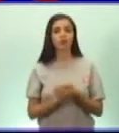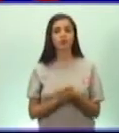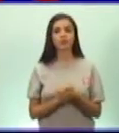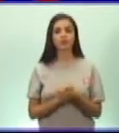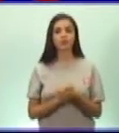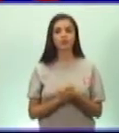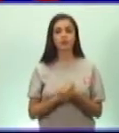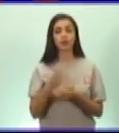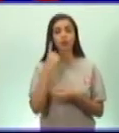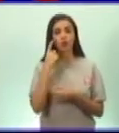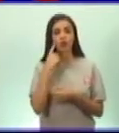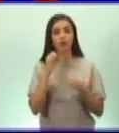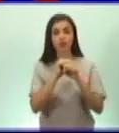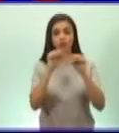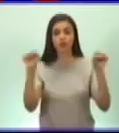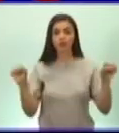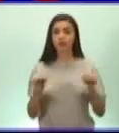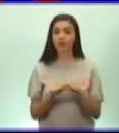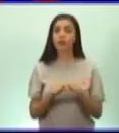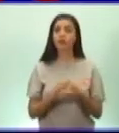Conocido el sistema